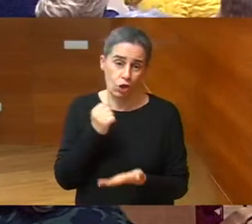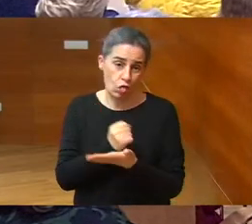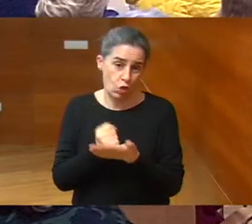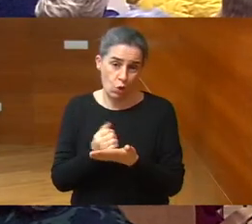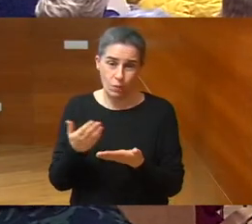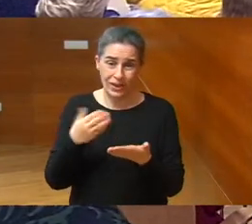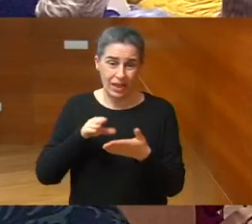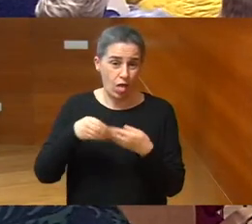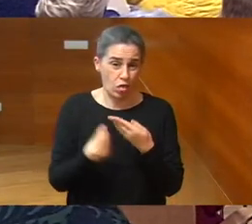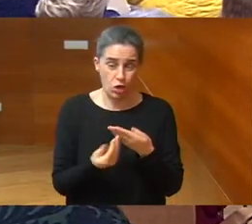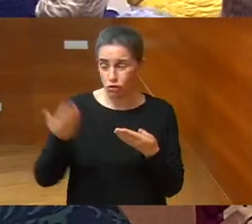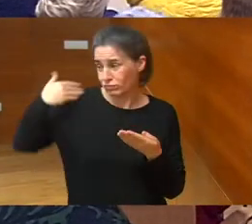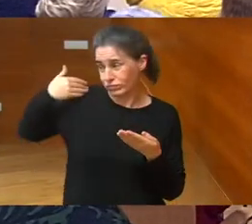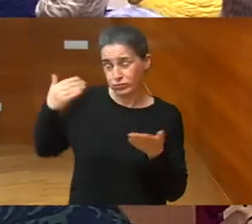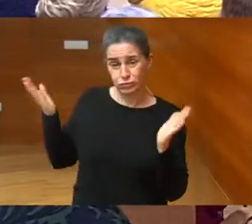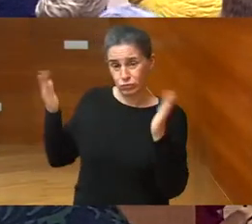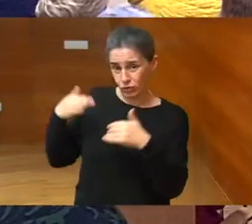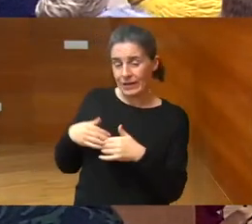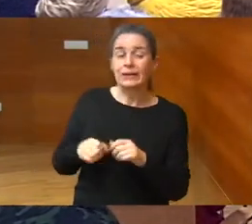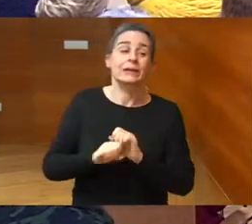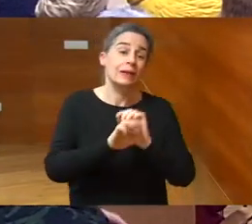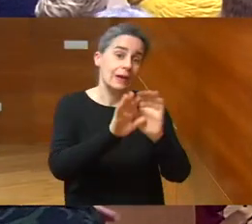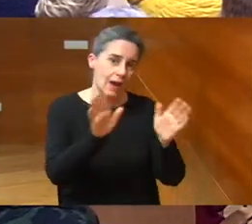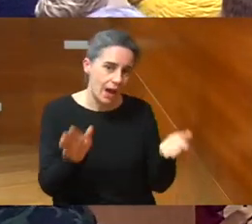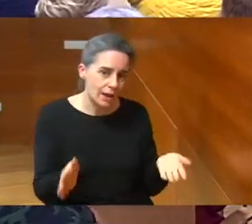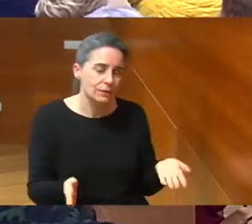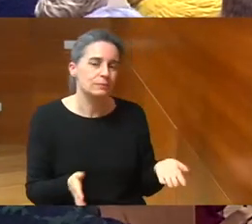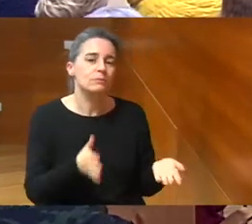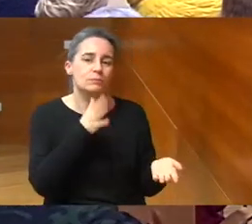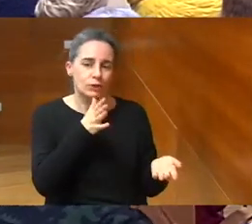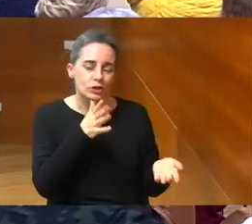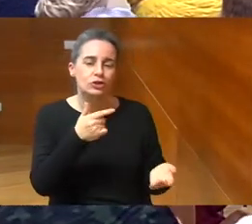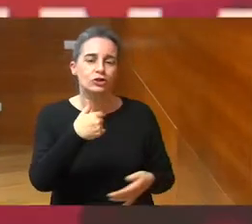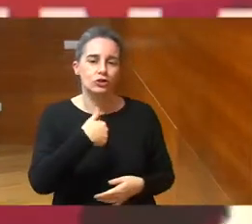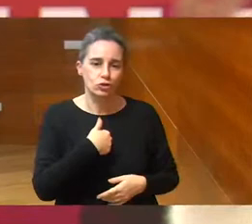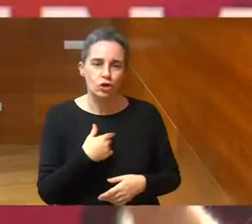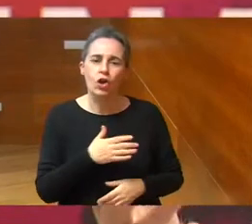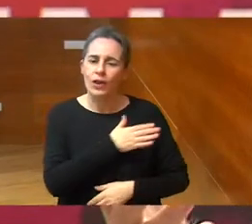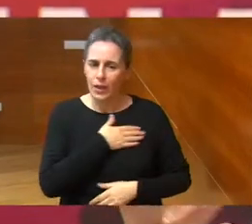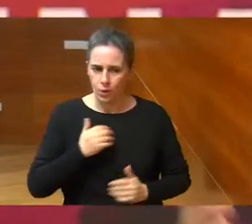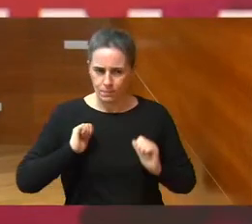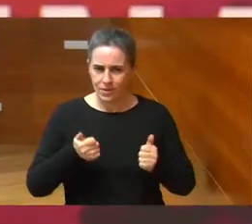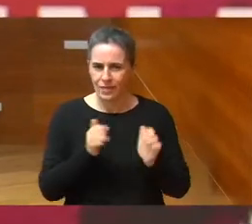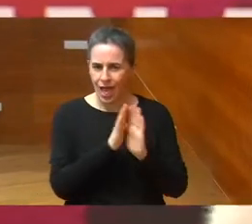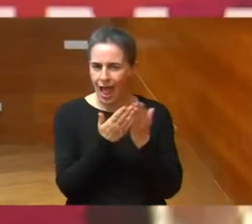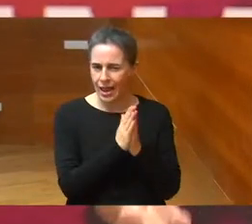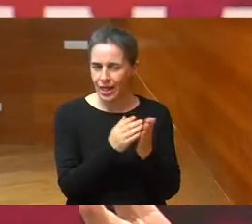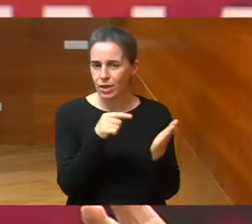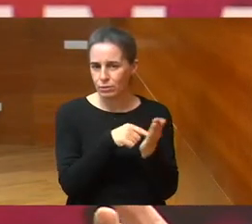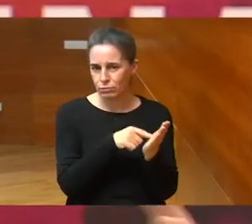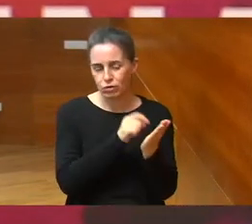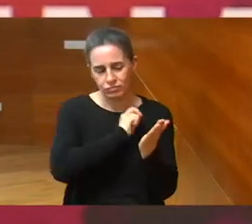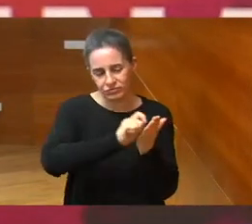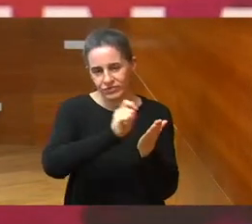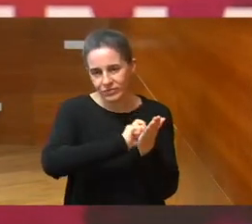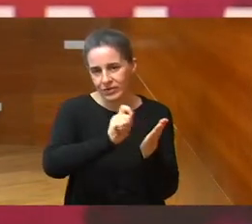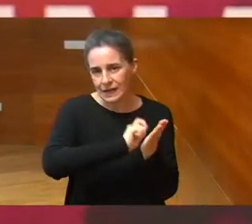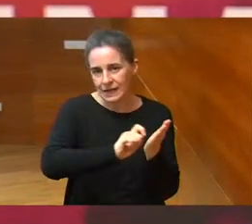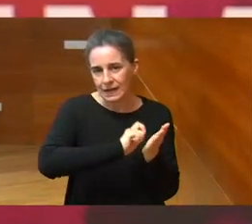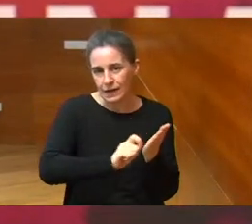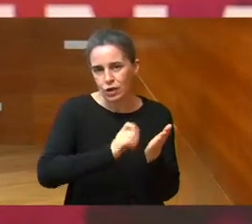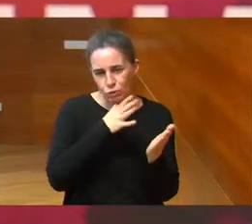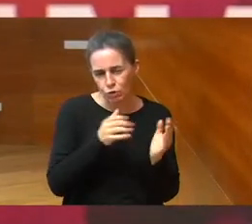sí sí sí sí sí sí sí sí Por eso estoy de un libro que te parece me dice vamos hay material por descubrir